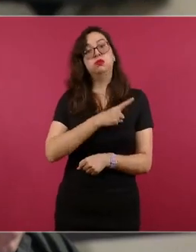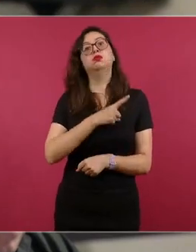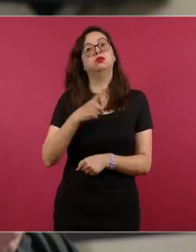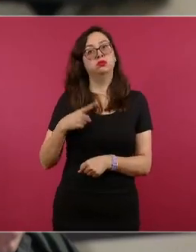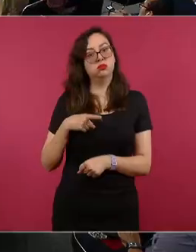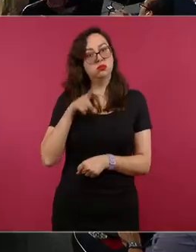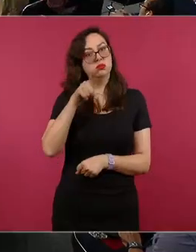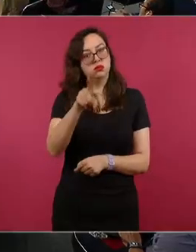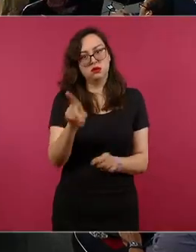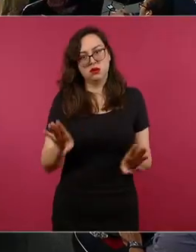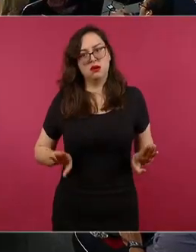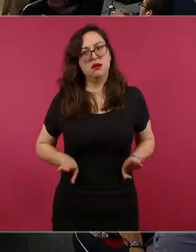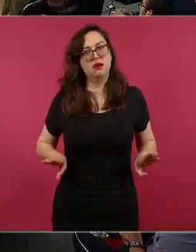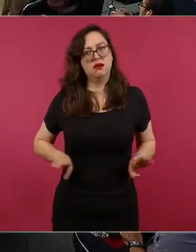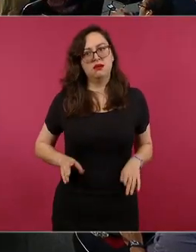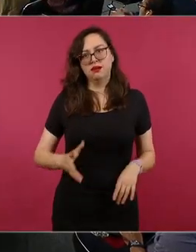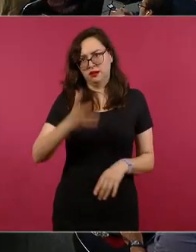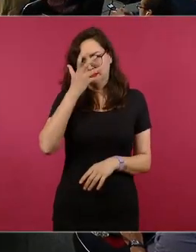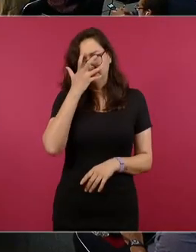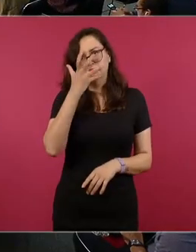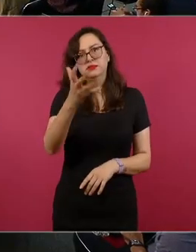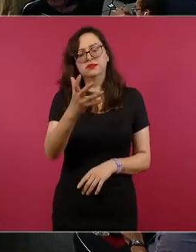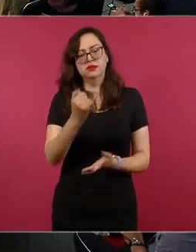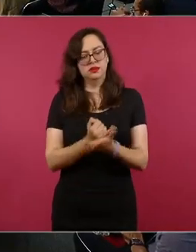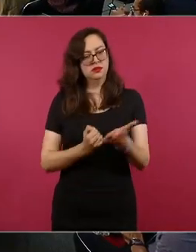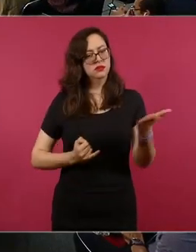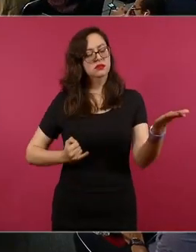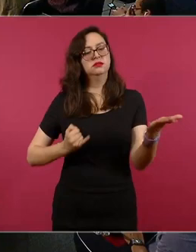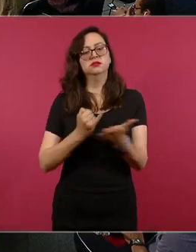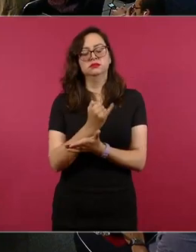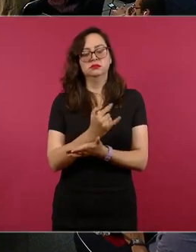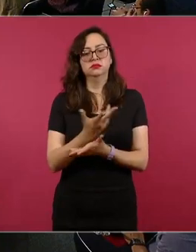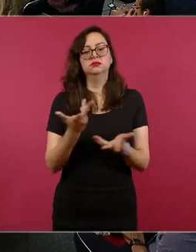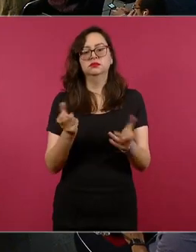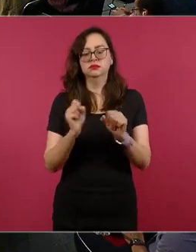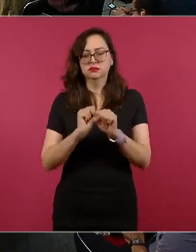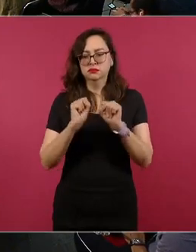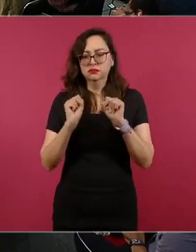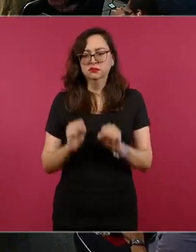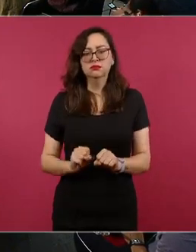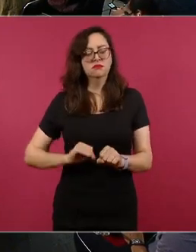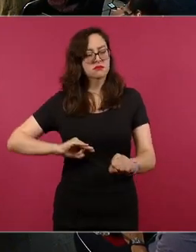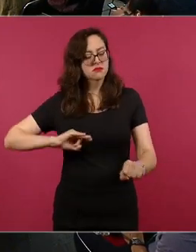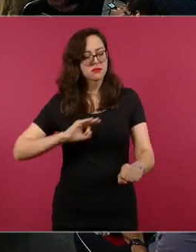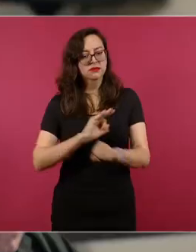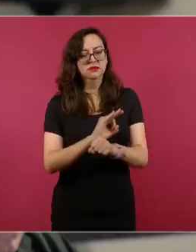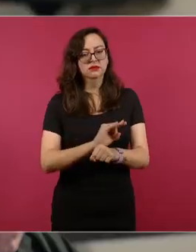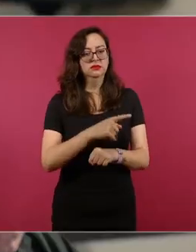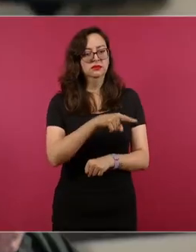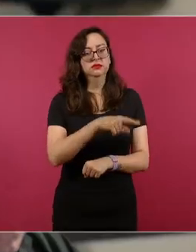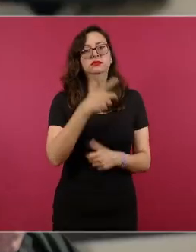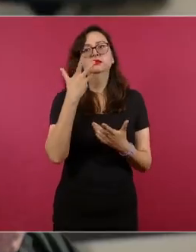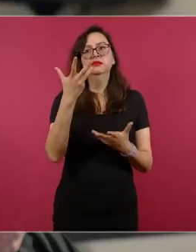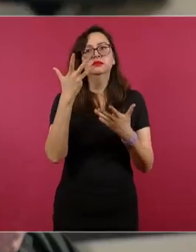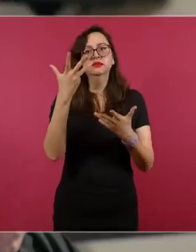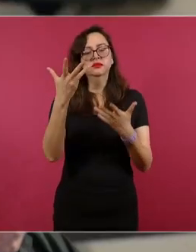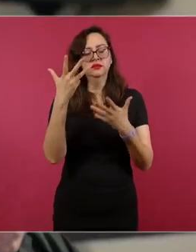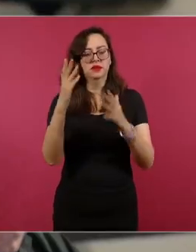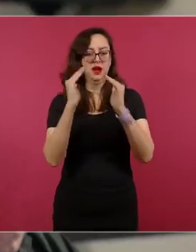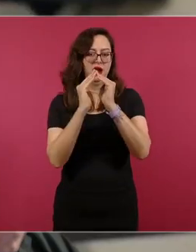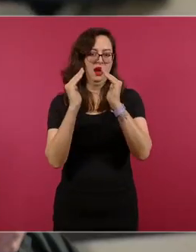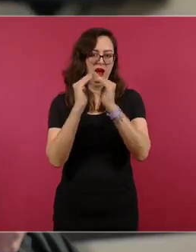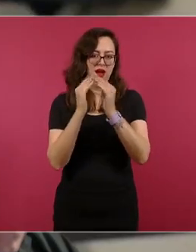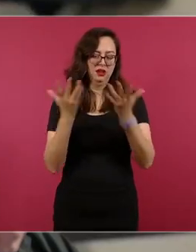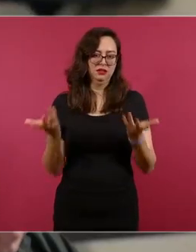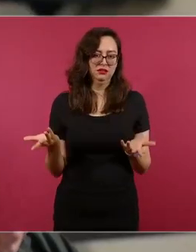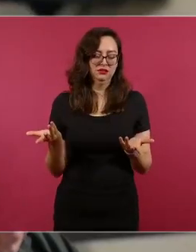y empatía hacia nuestros conciudadanos. El pueblo mexicano merece un sistema financiero que lo proteja y lo respalde en sus sueños de tener una vivienda digna.